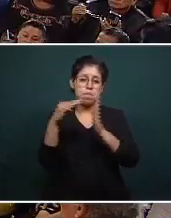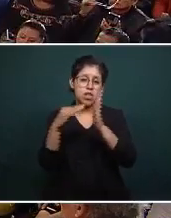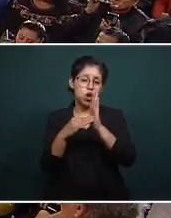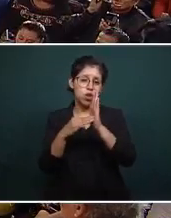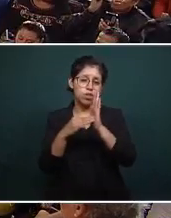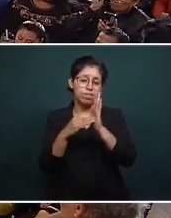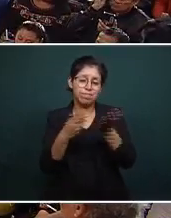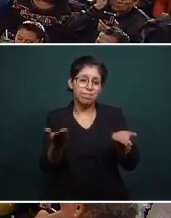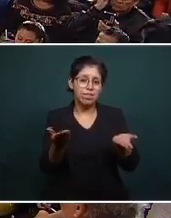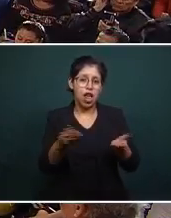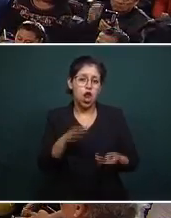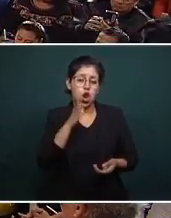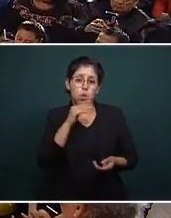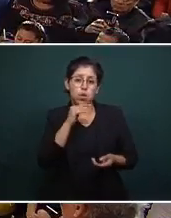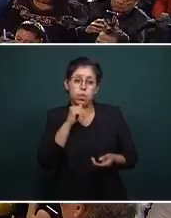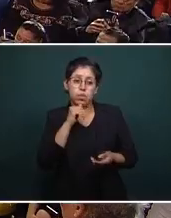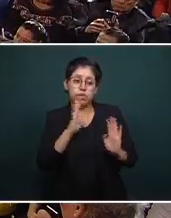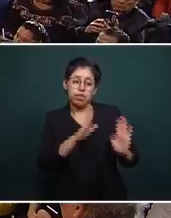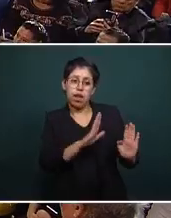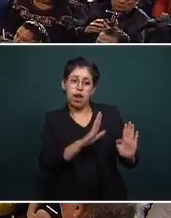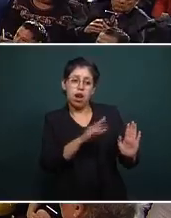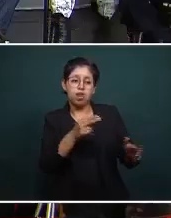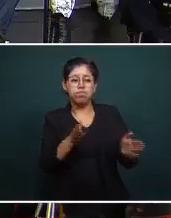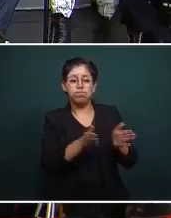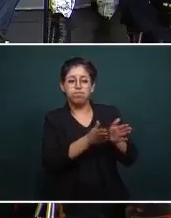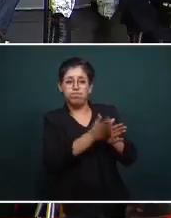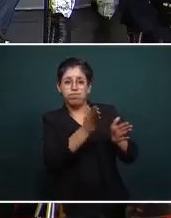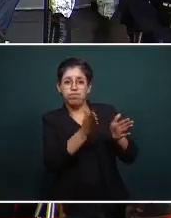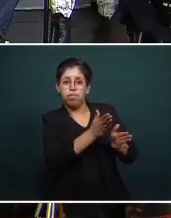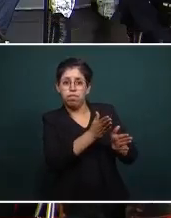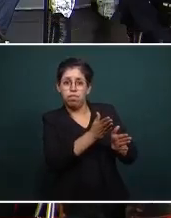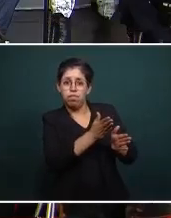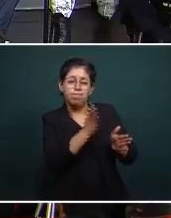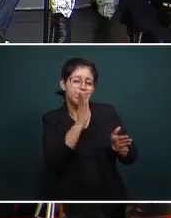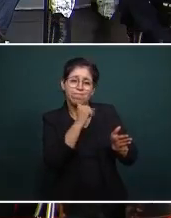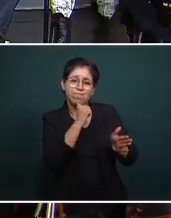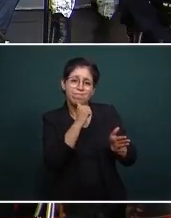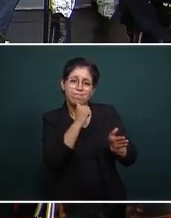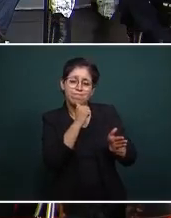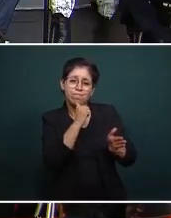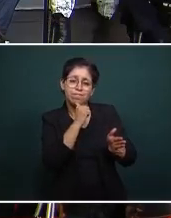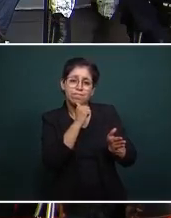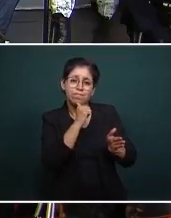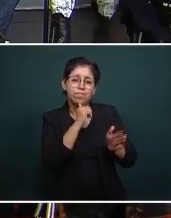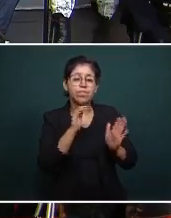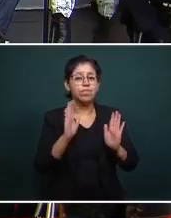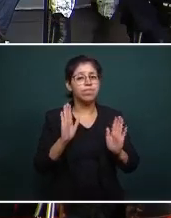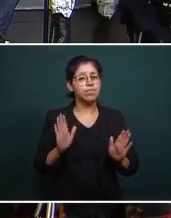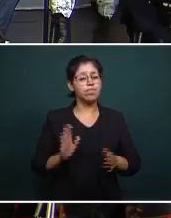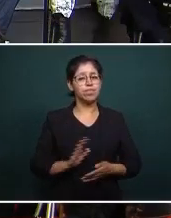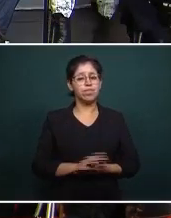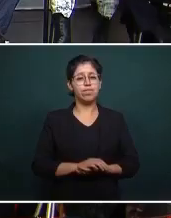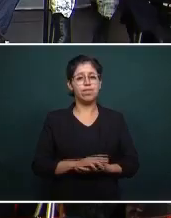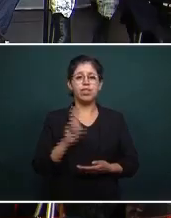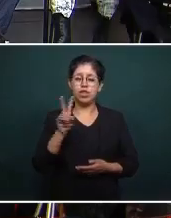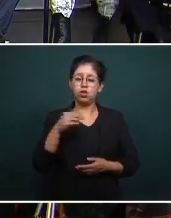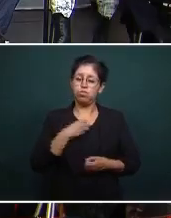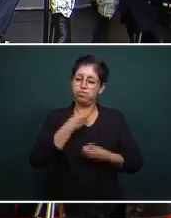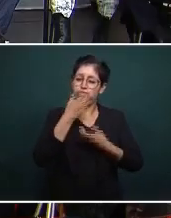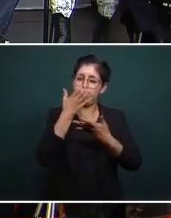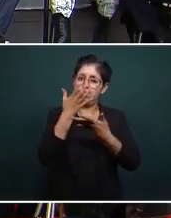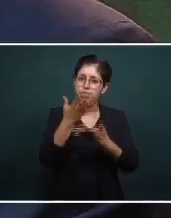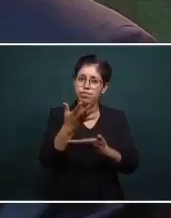Pero no podemos dejar esa obra tirada, porque ya, como lo estoy